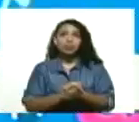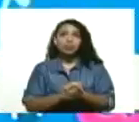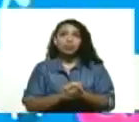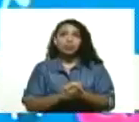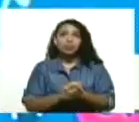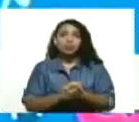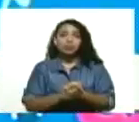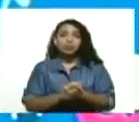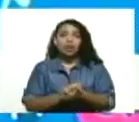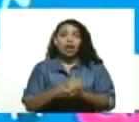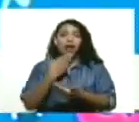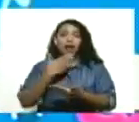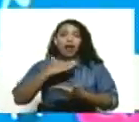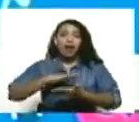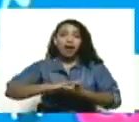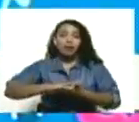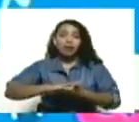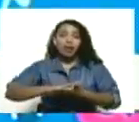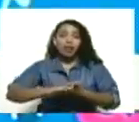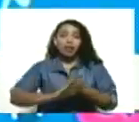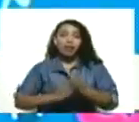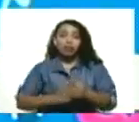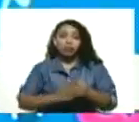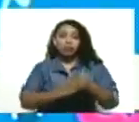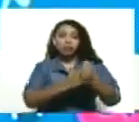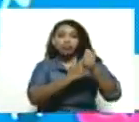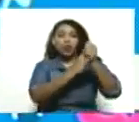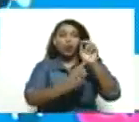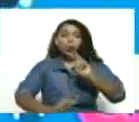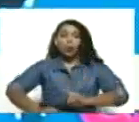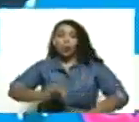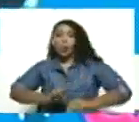la carta de navegación para construir